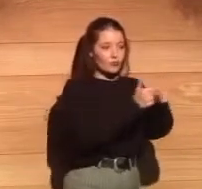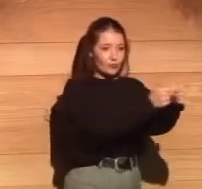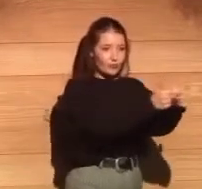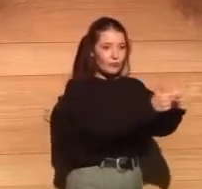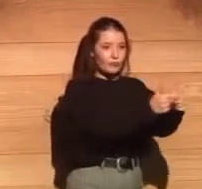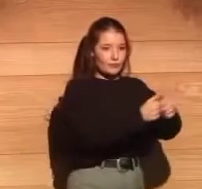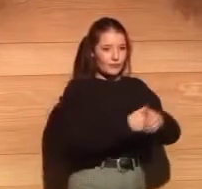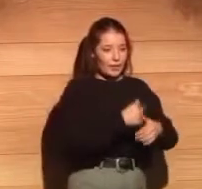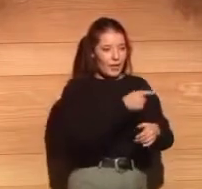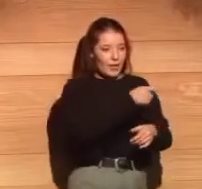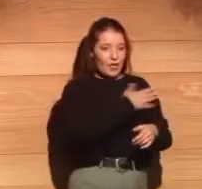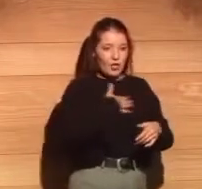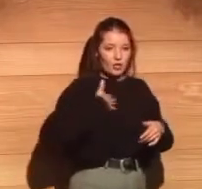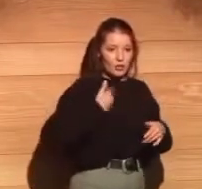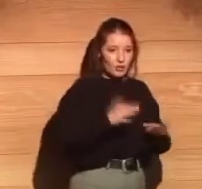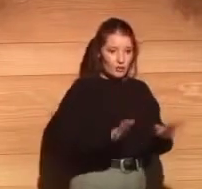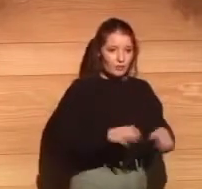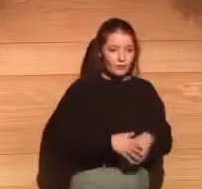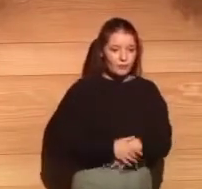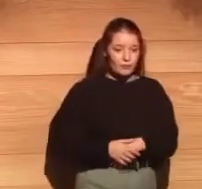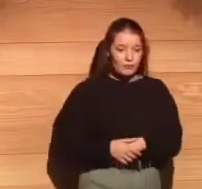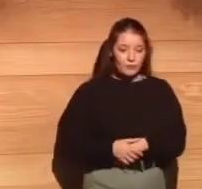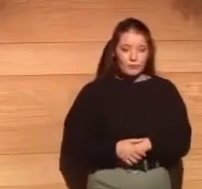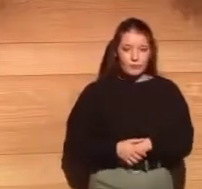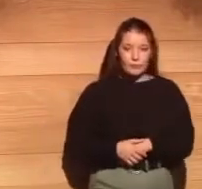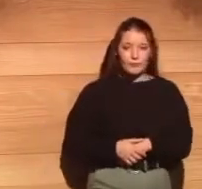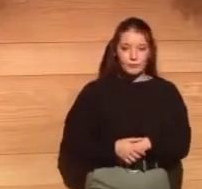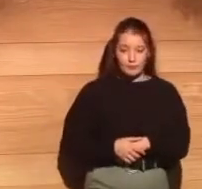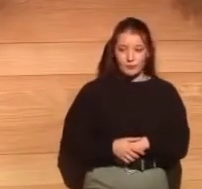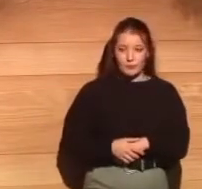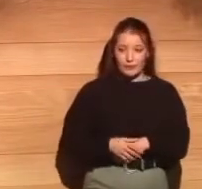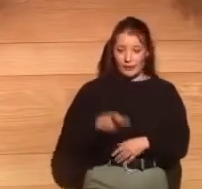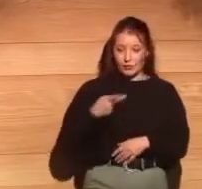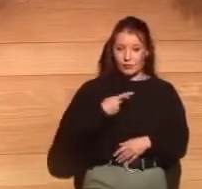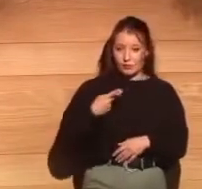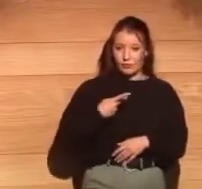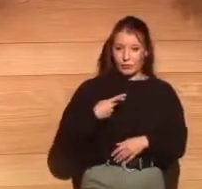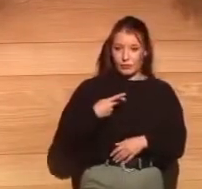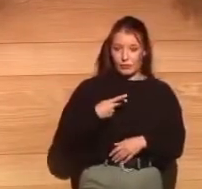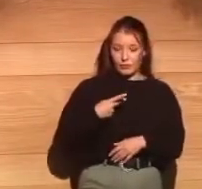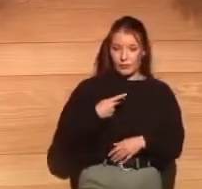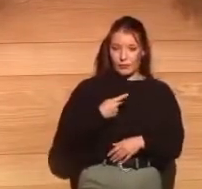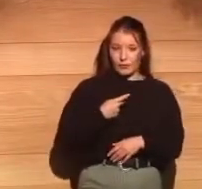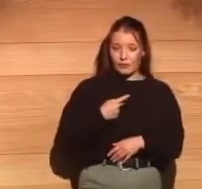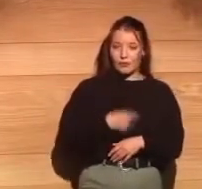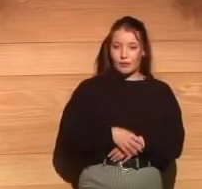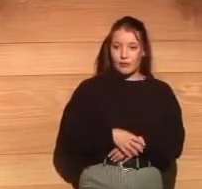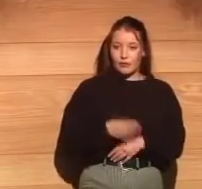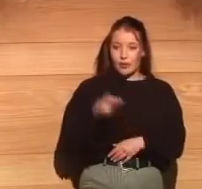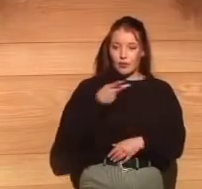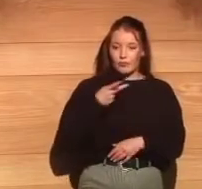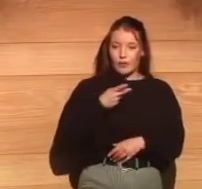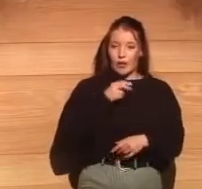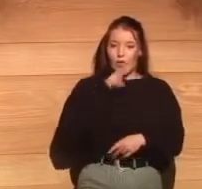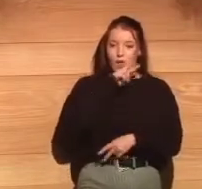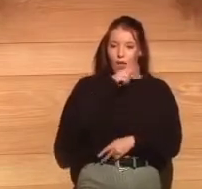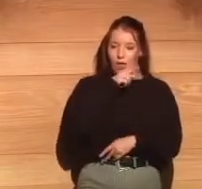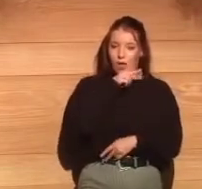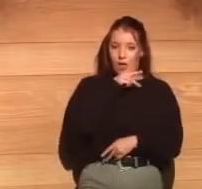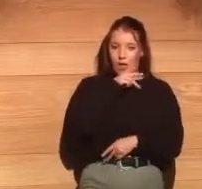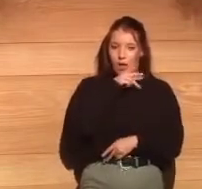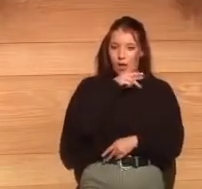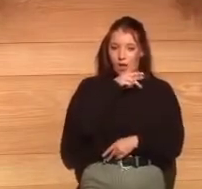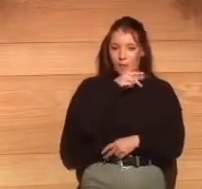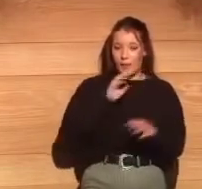ellos quieren. Y bueno, tanto tú como yo hemos hablado mucho en los últimos años sobre el efecto que tienen